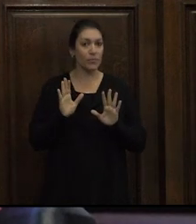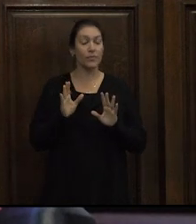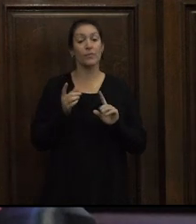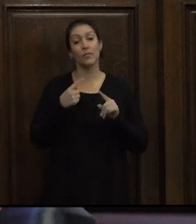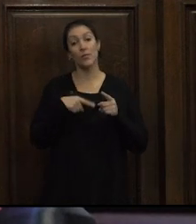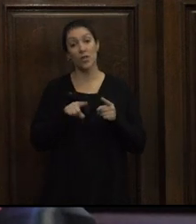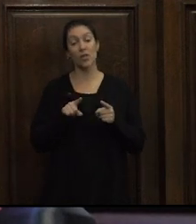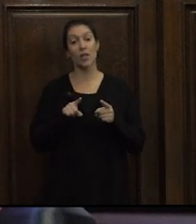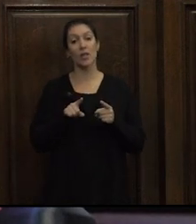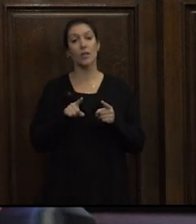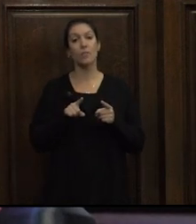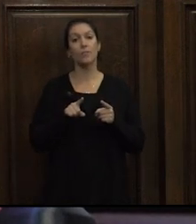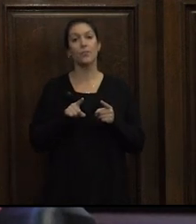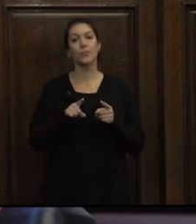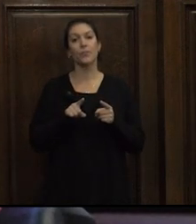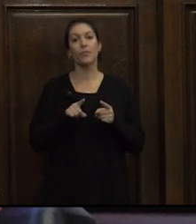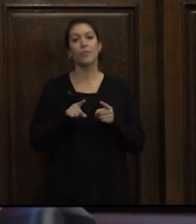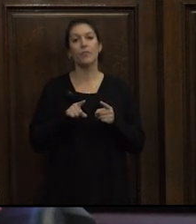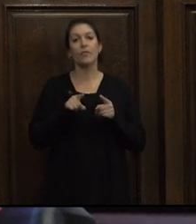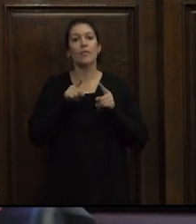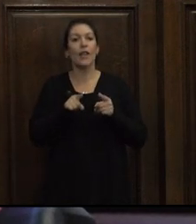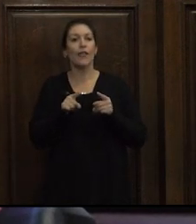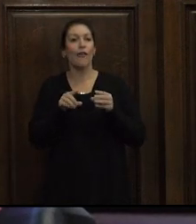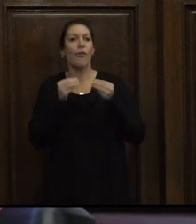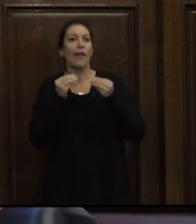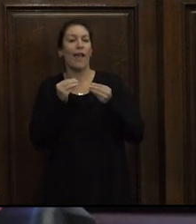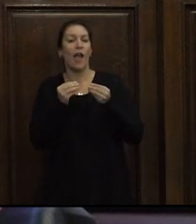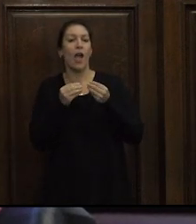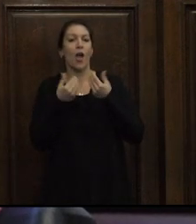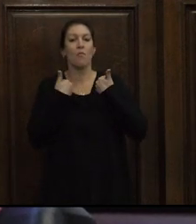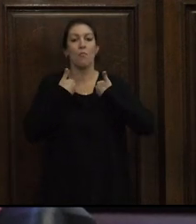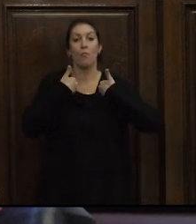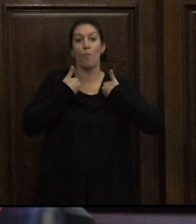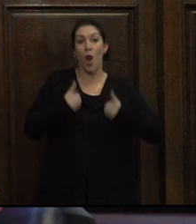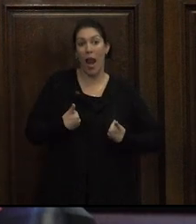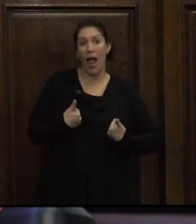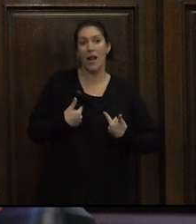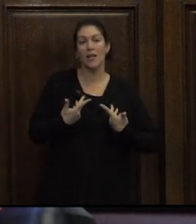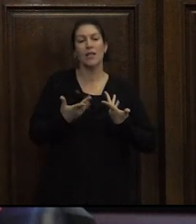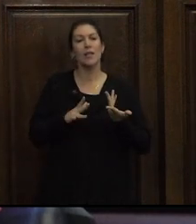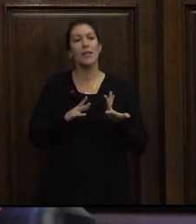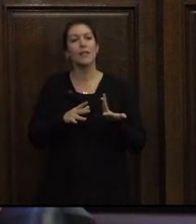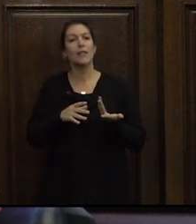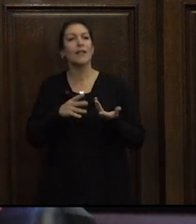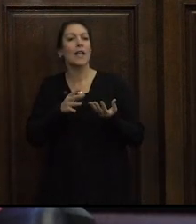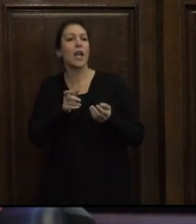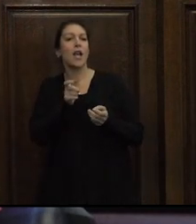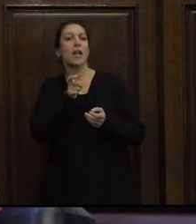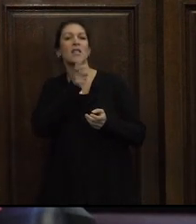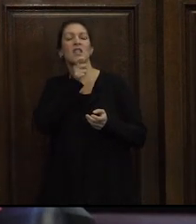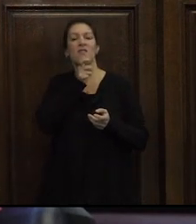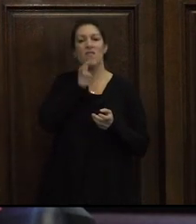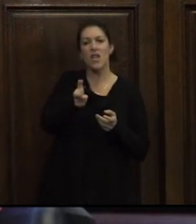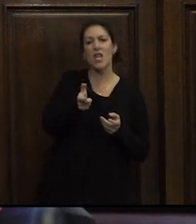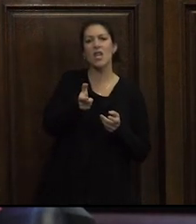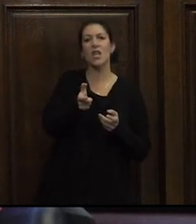consensualmente. Por lo tanto, sería la interiorización de la moral, ¿no? Y hay esta resonancia de la genealogía de la moral nietzscheana, que supongo